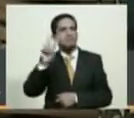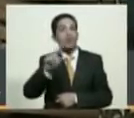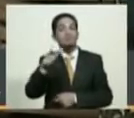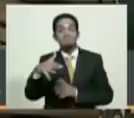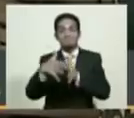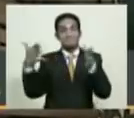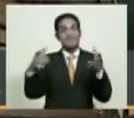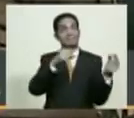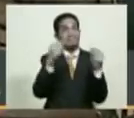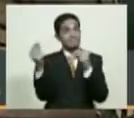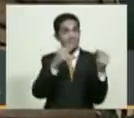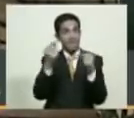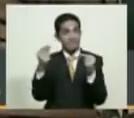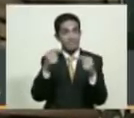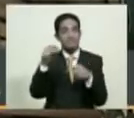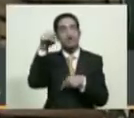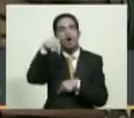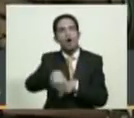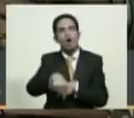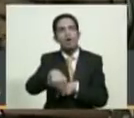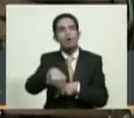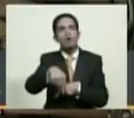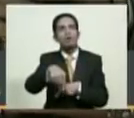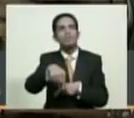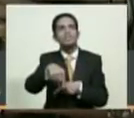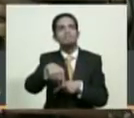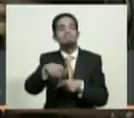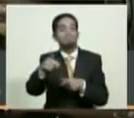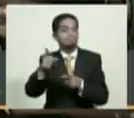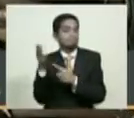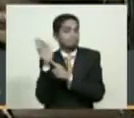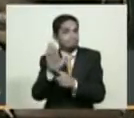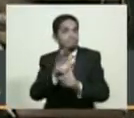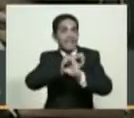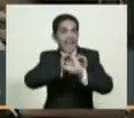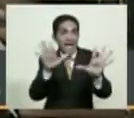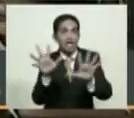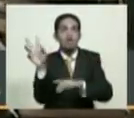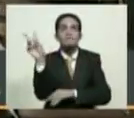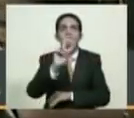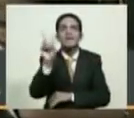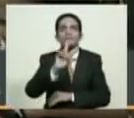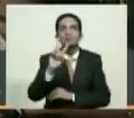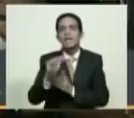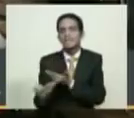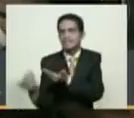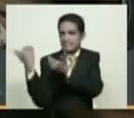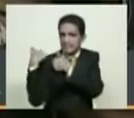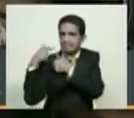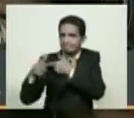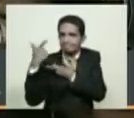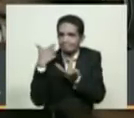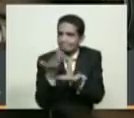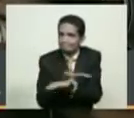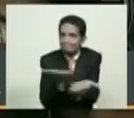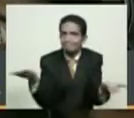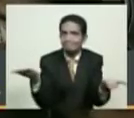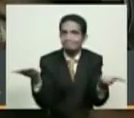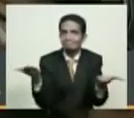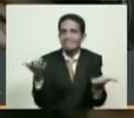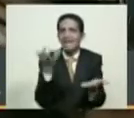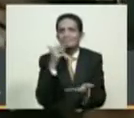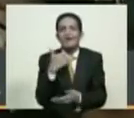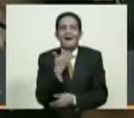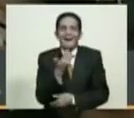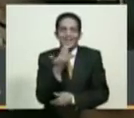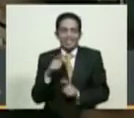debate y hoy quedaba claro que Venezuela asume esto para todos. Aquí no estamos, esto no es un plan